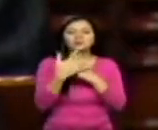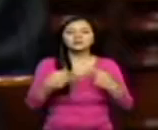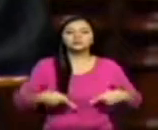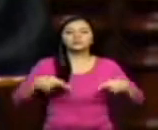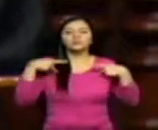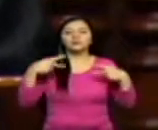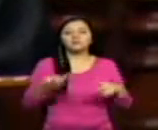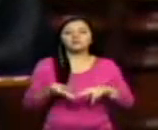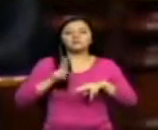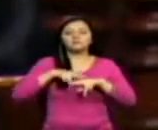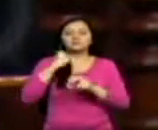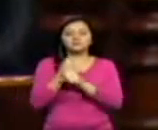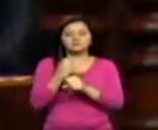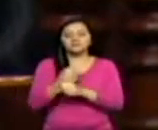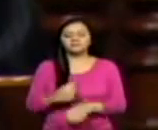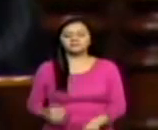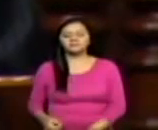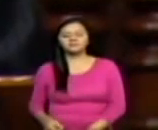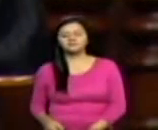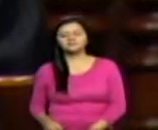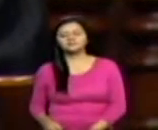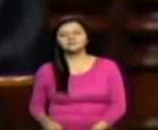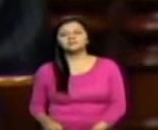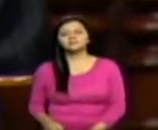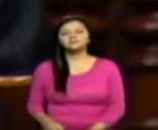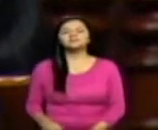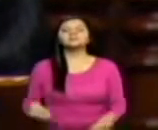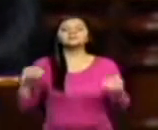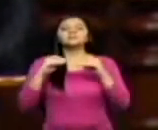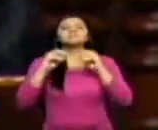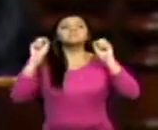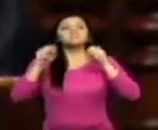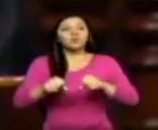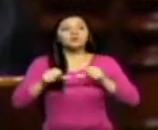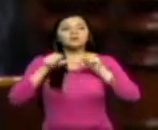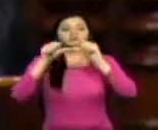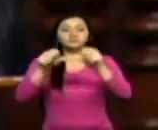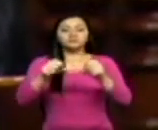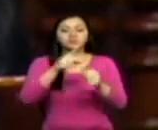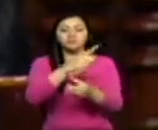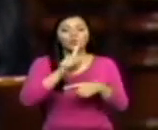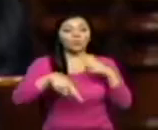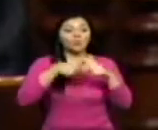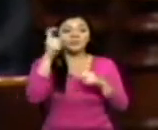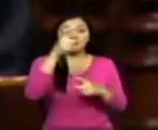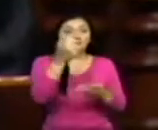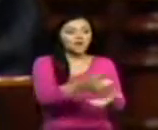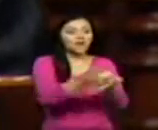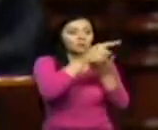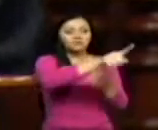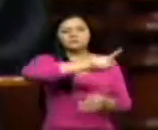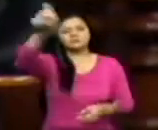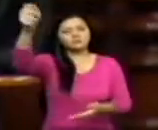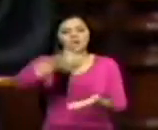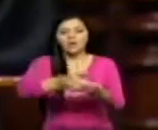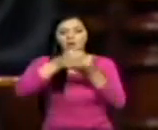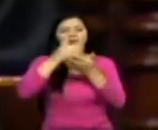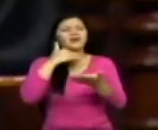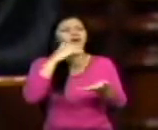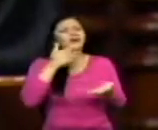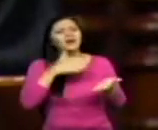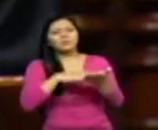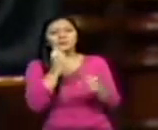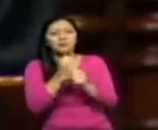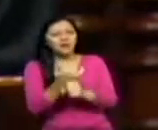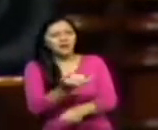de trabajo y sus remuneraciones, y así poder contar con ellos en los lugares más